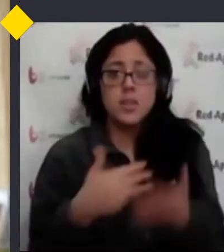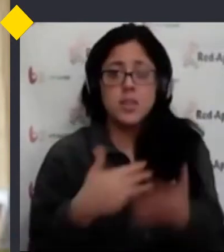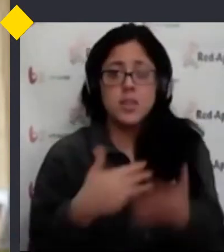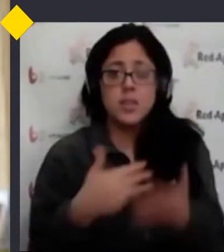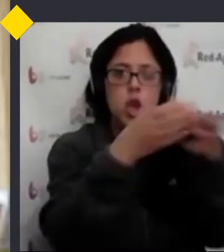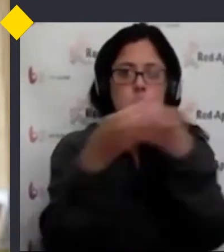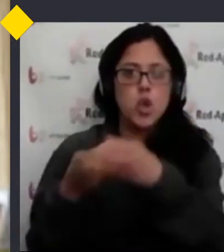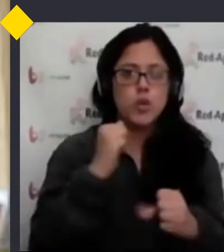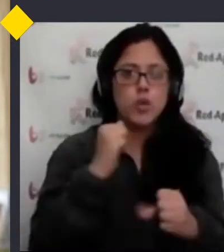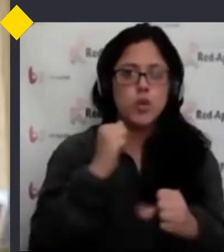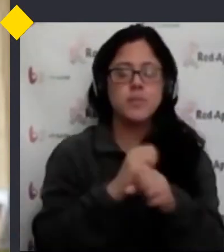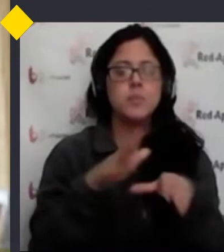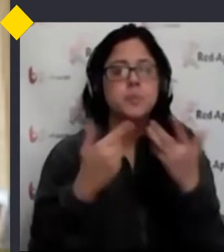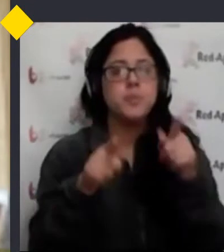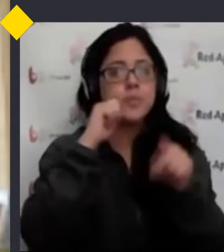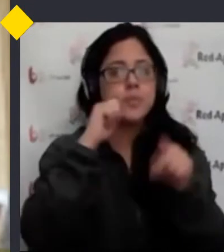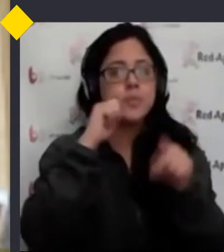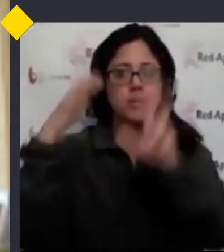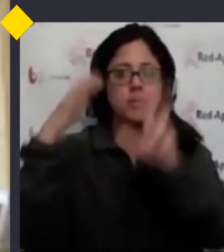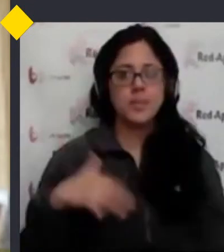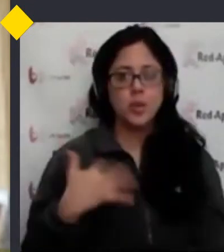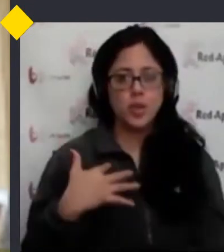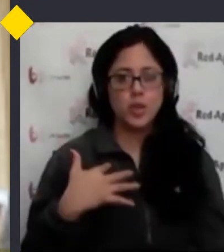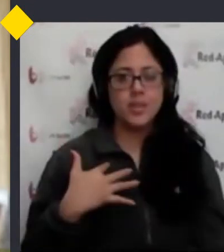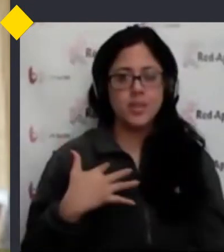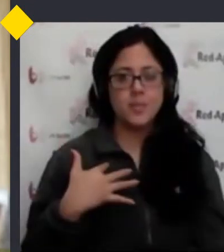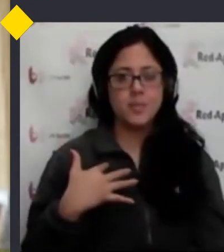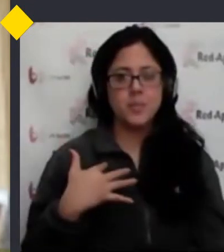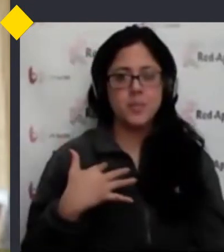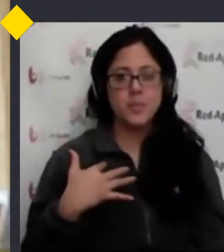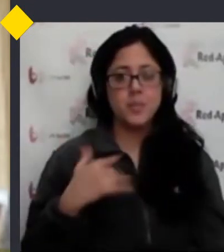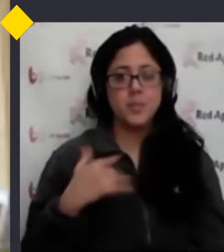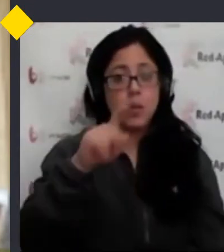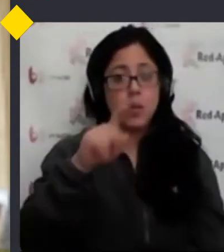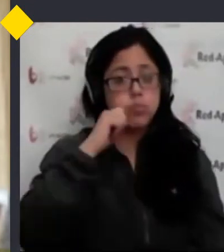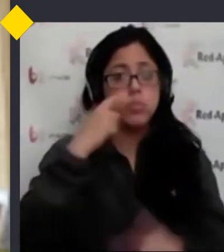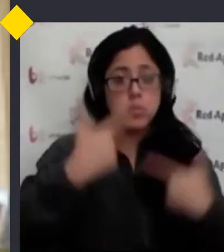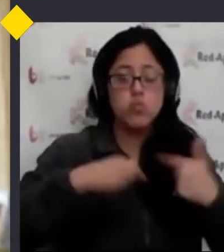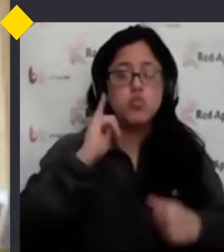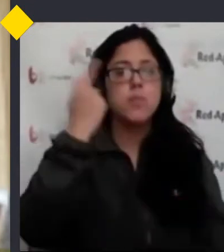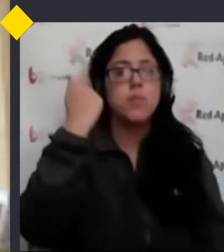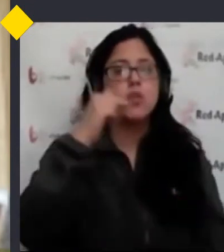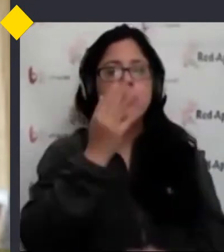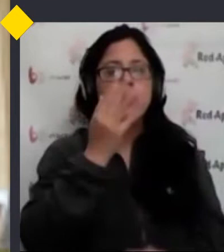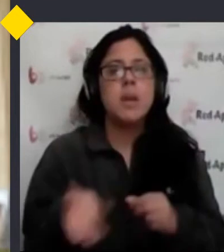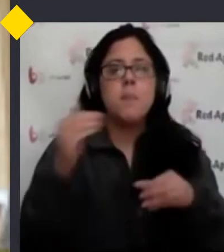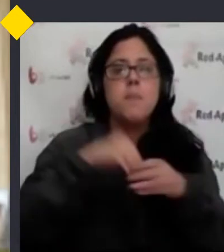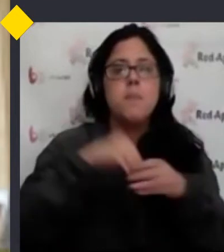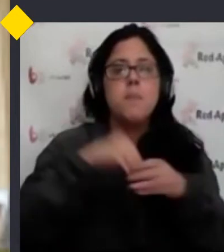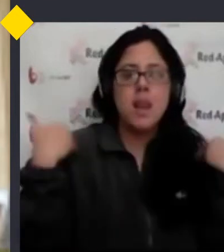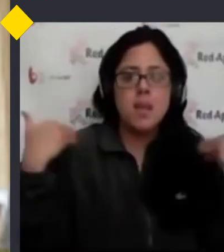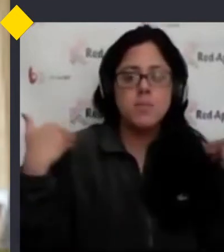creo que ahí hay un tema muy importante, Javiera, de que no solamente sea una política, sino que sea parte de las prácticas también